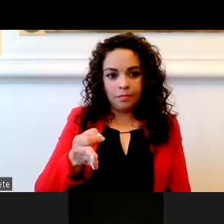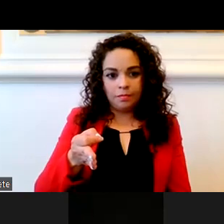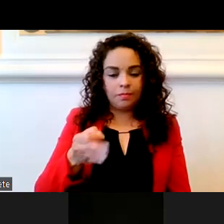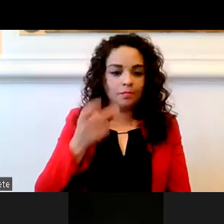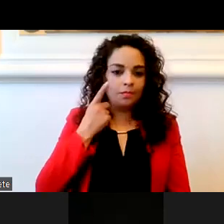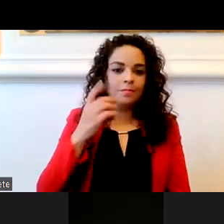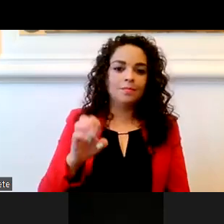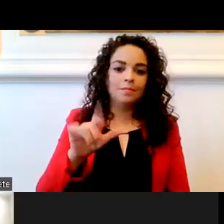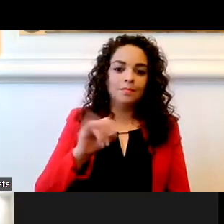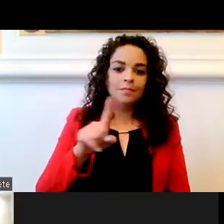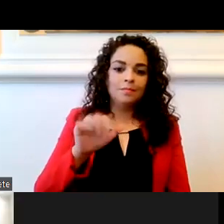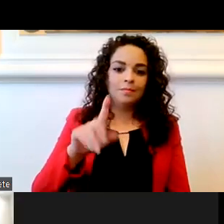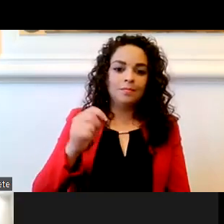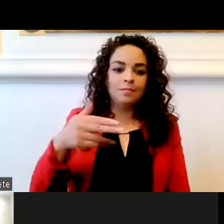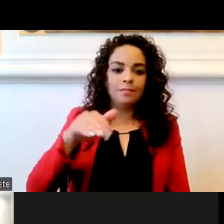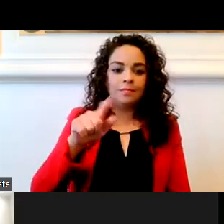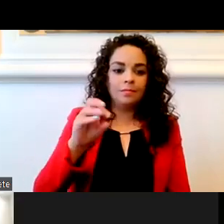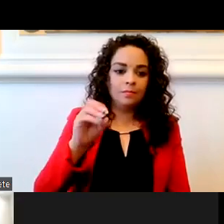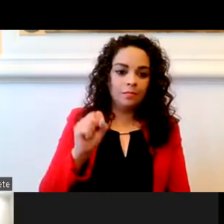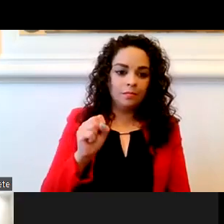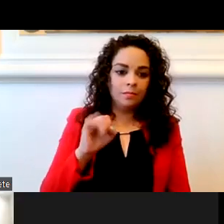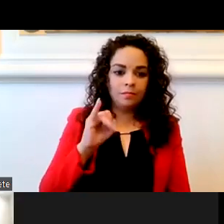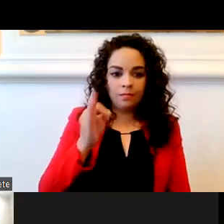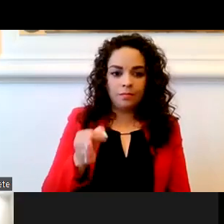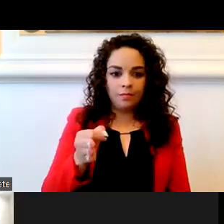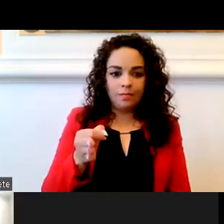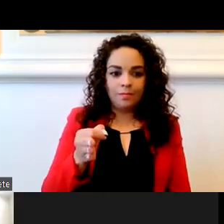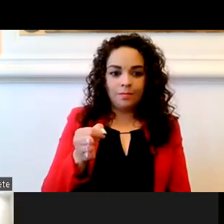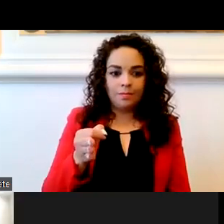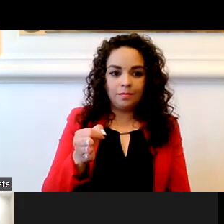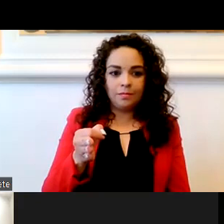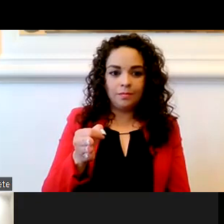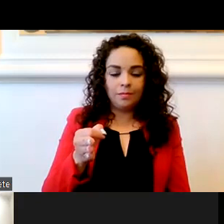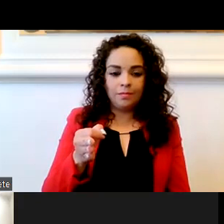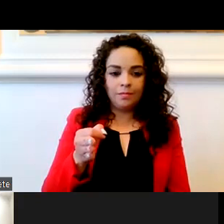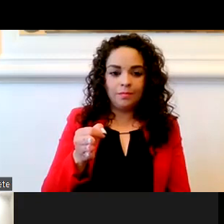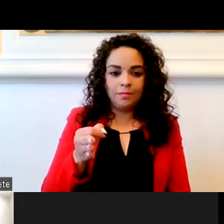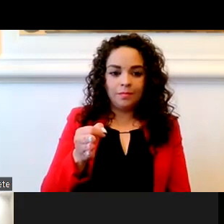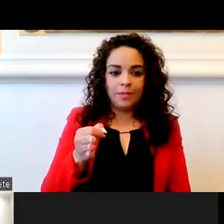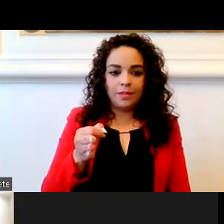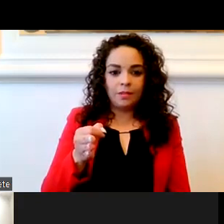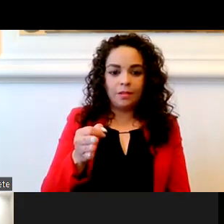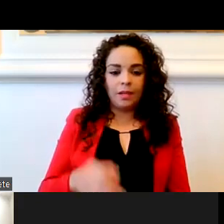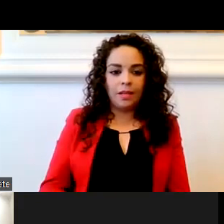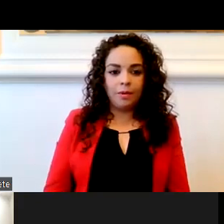Mateos Hernández. Elizabeth Mateos, a favor. Gracias, diputado.